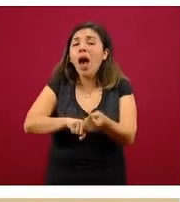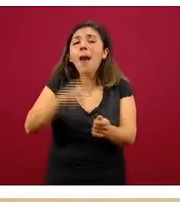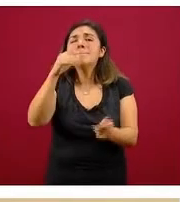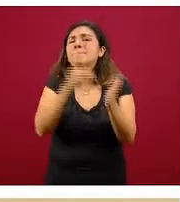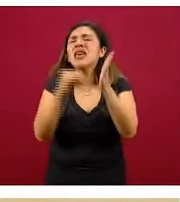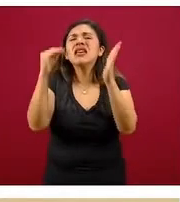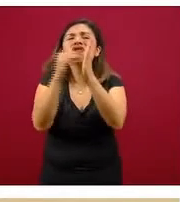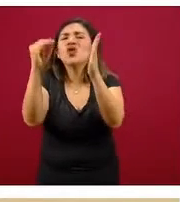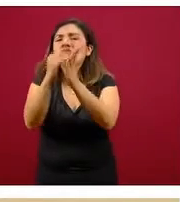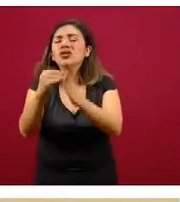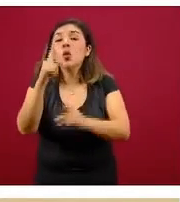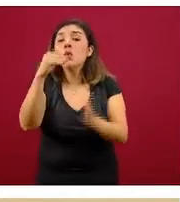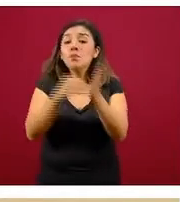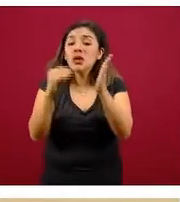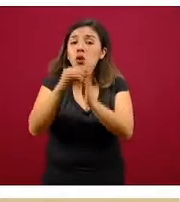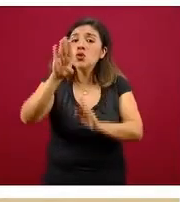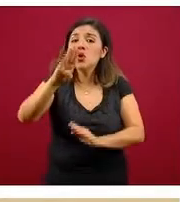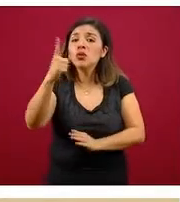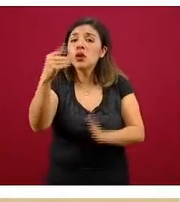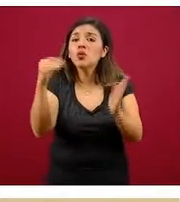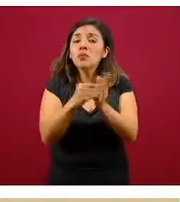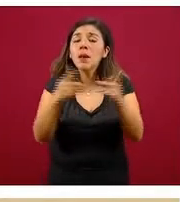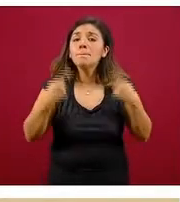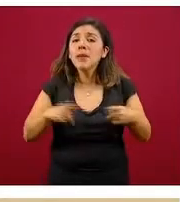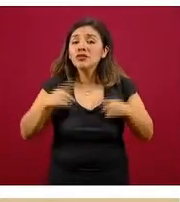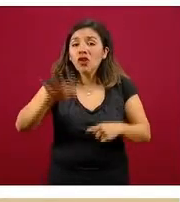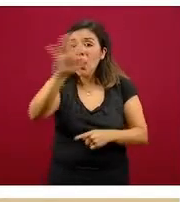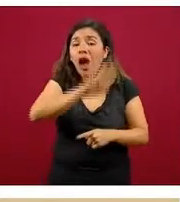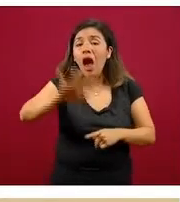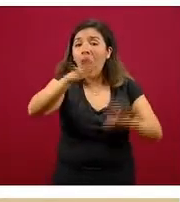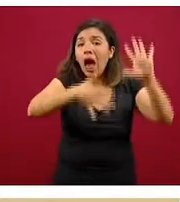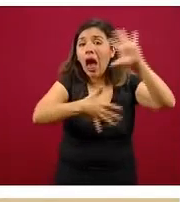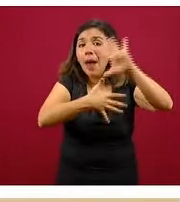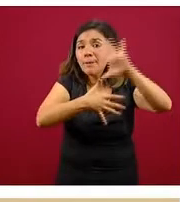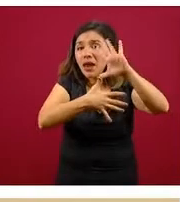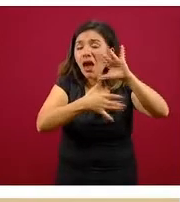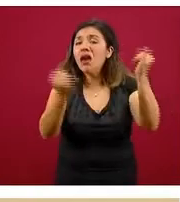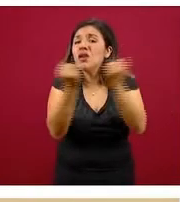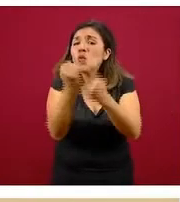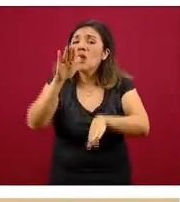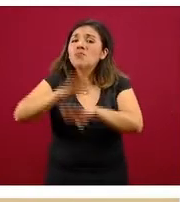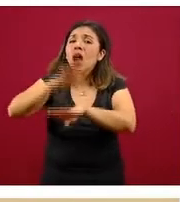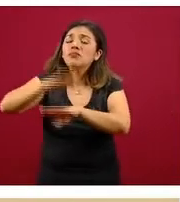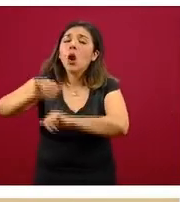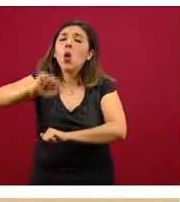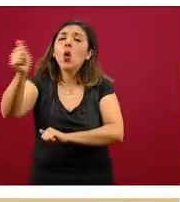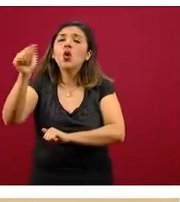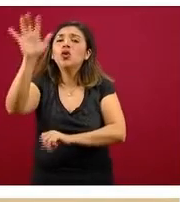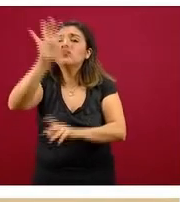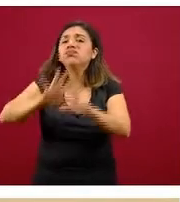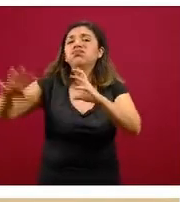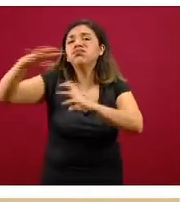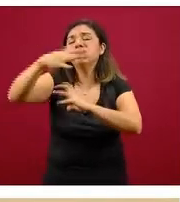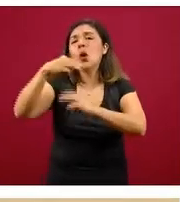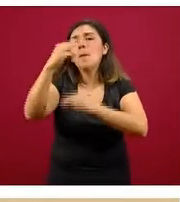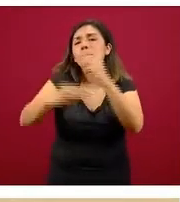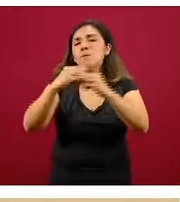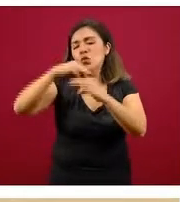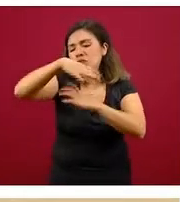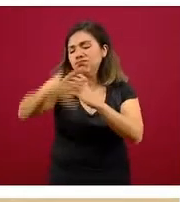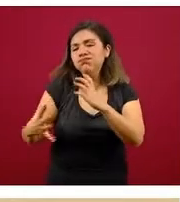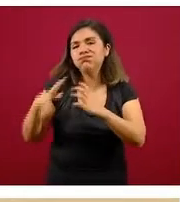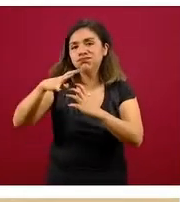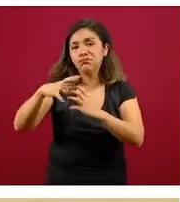casos, 1.091.000 en la región de las Américas, así como muchos otros más que están distribuidos en las